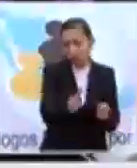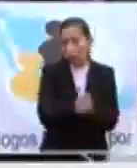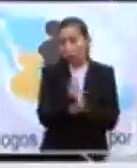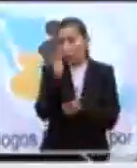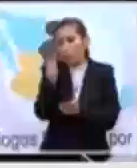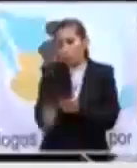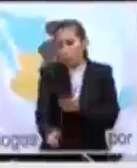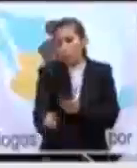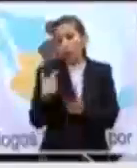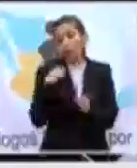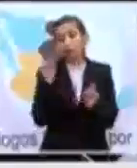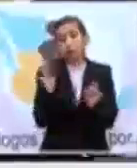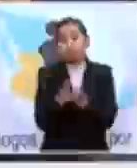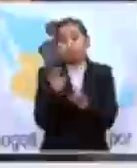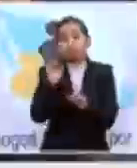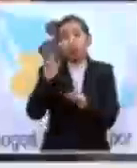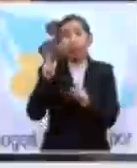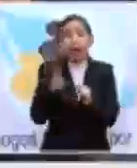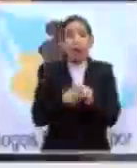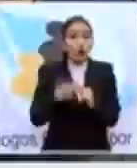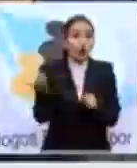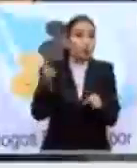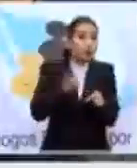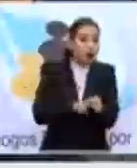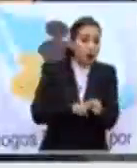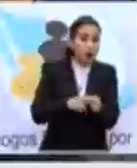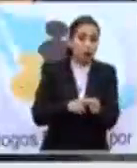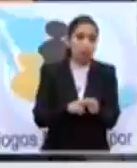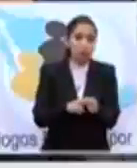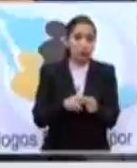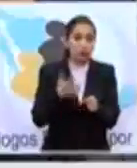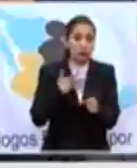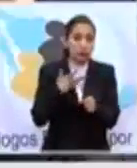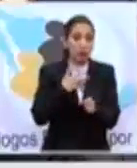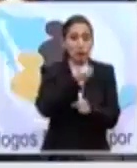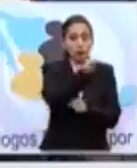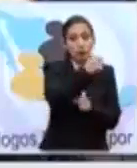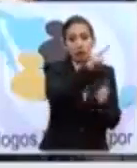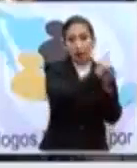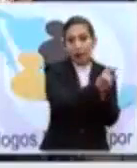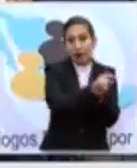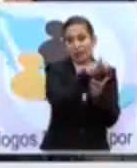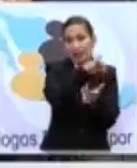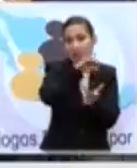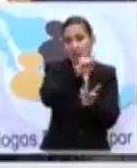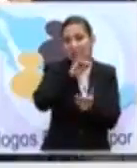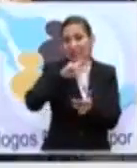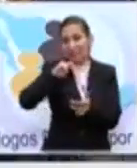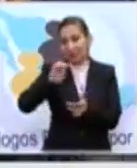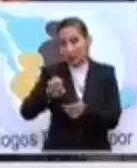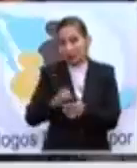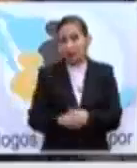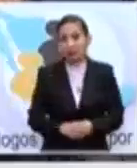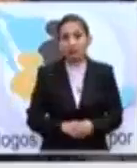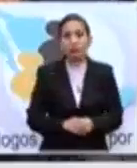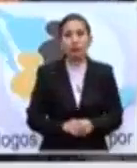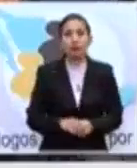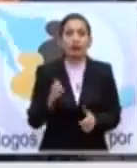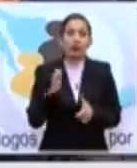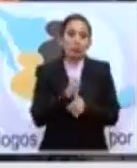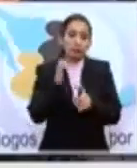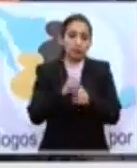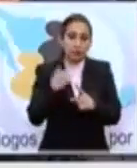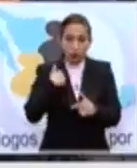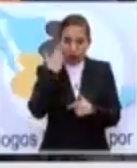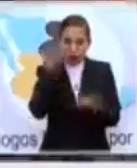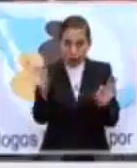gastos médicos mayores, a diferencia de lo que tenemos muy bien cuadrado en las leyes del IMSS y el ISSSTE para el empleo formal. Entonces, yo